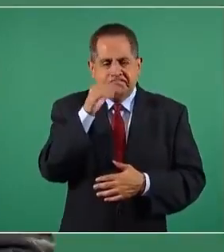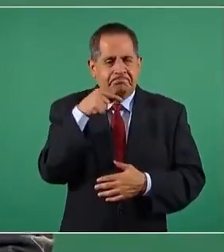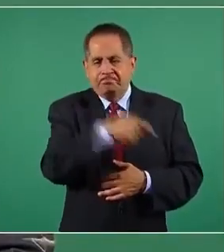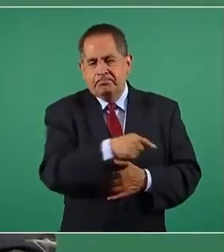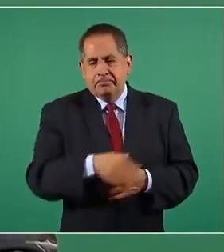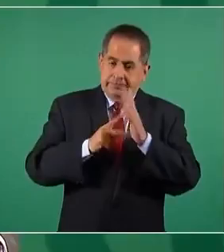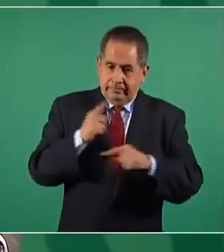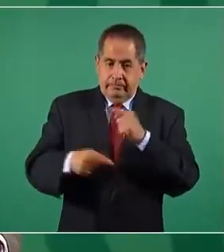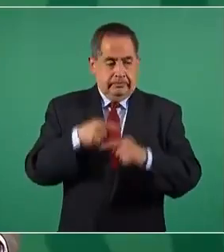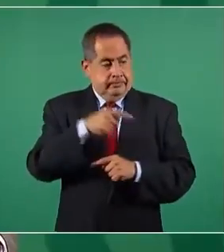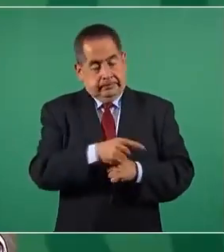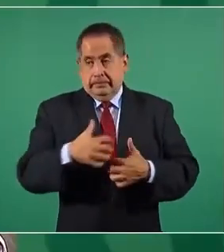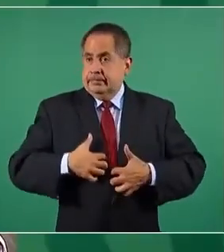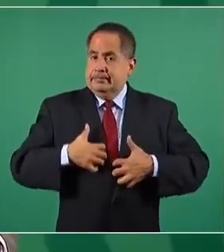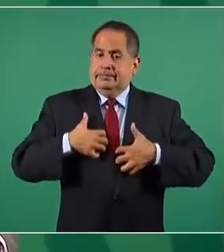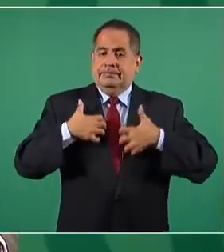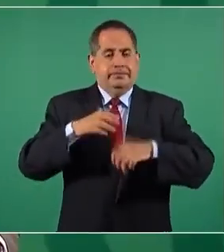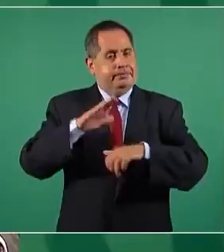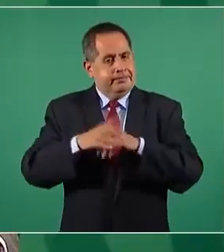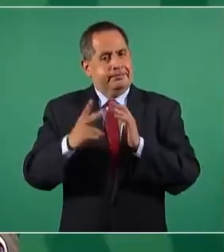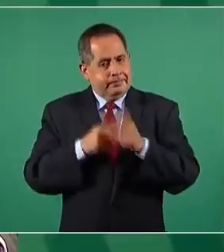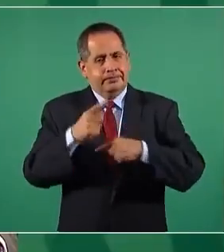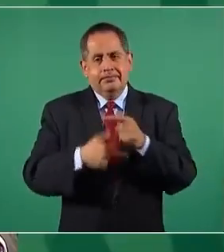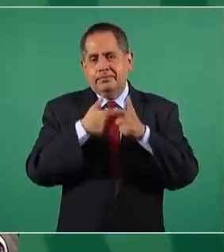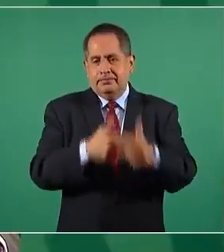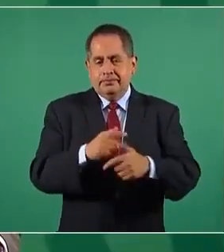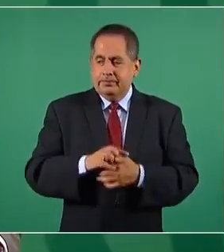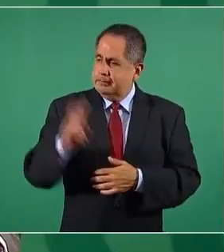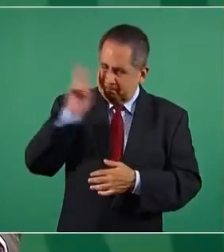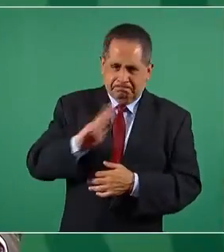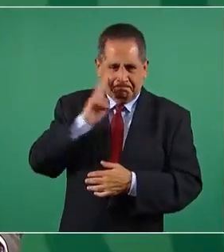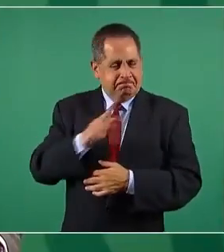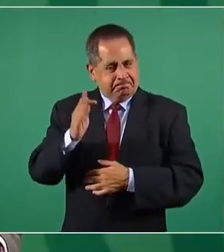Y ahora viene de nuevo otro desafío,